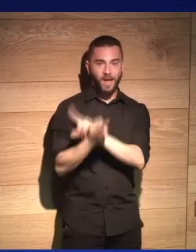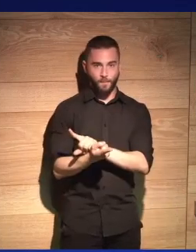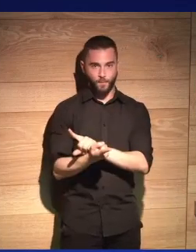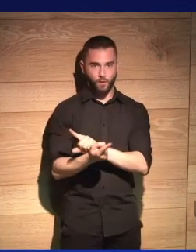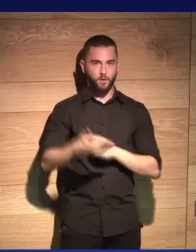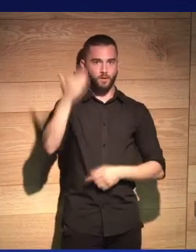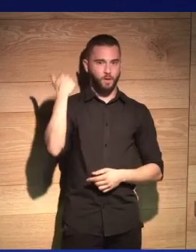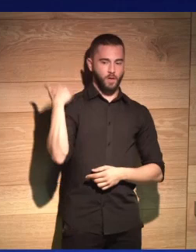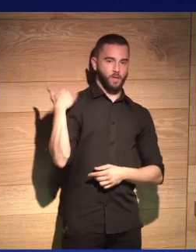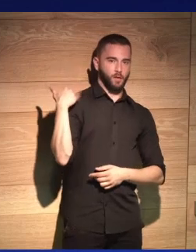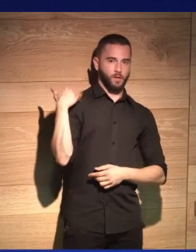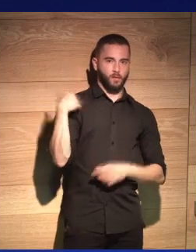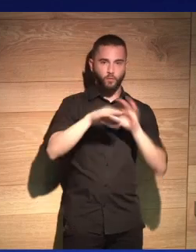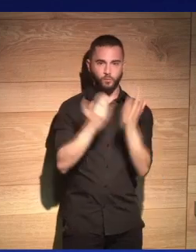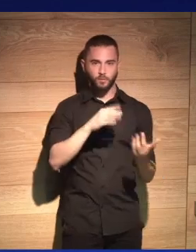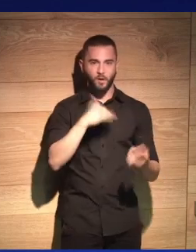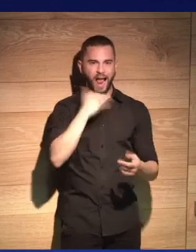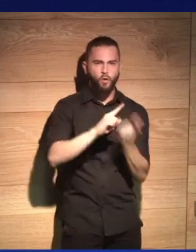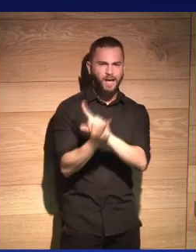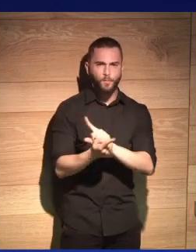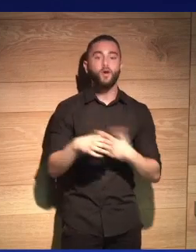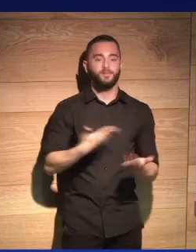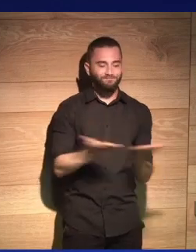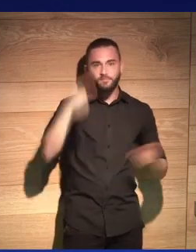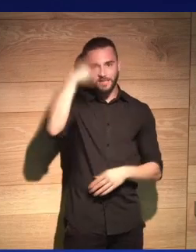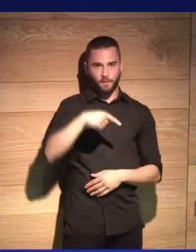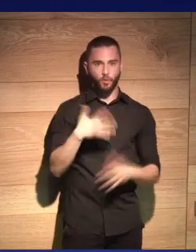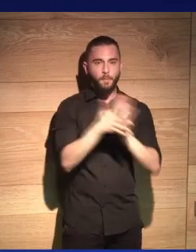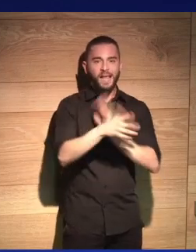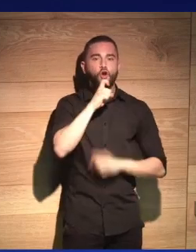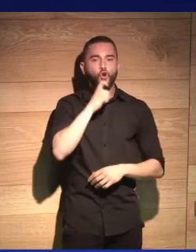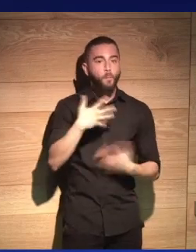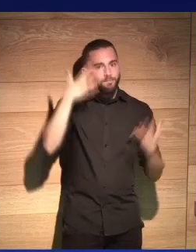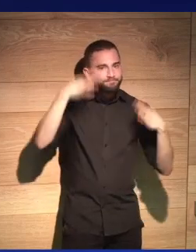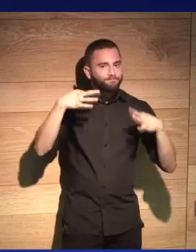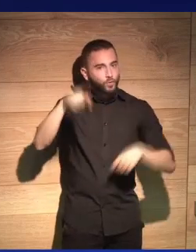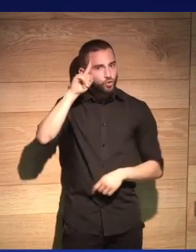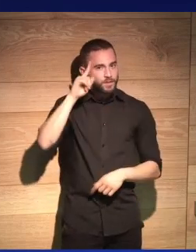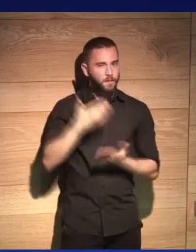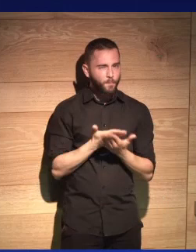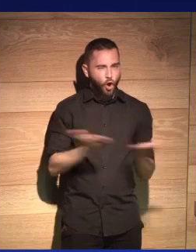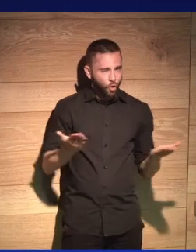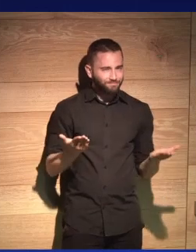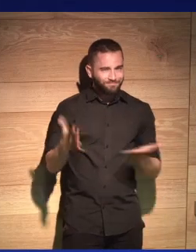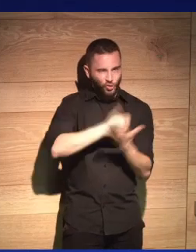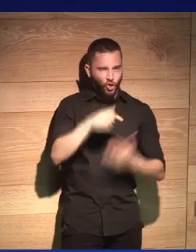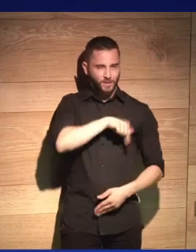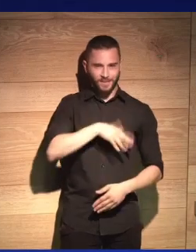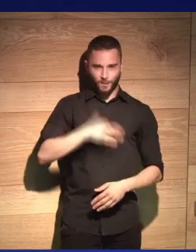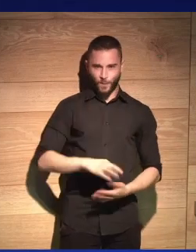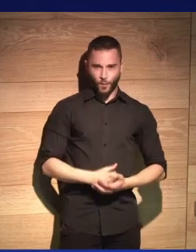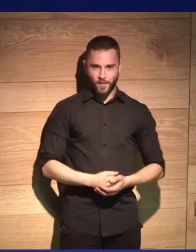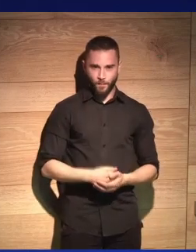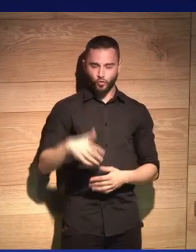mucho, algo cambió y lo sabemos. No sabemos cómo explicarlo todavía, pero creo que todos podemos sentirlo en